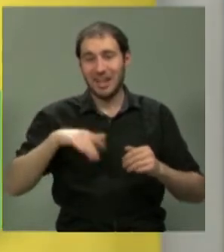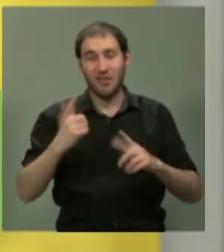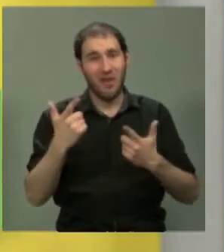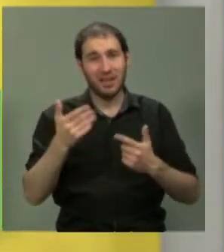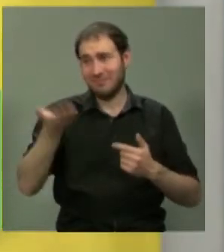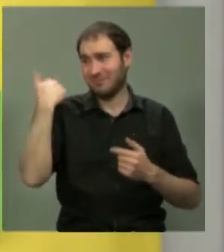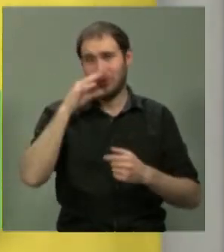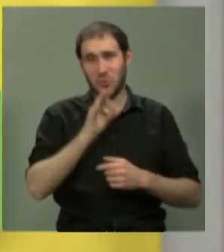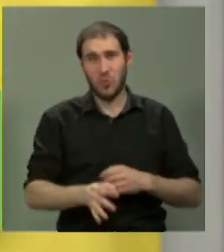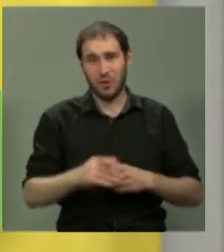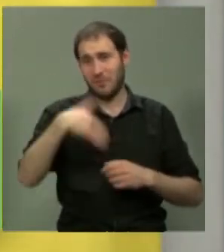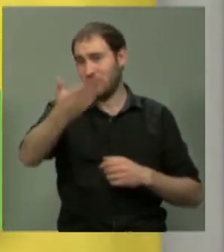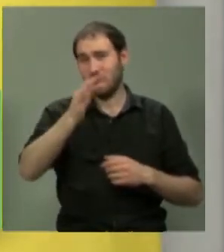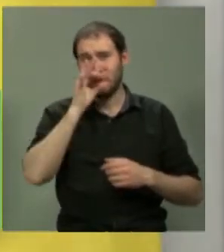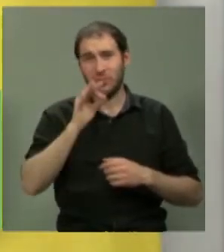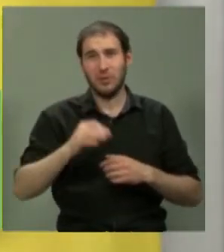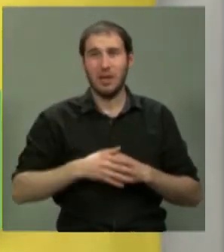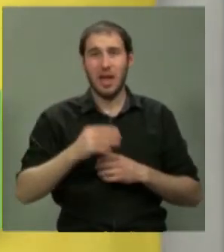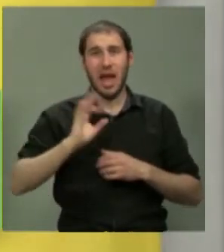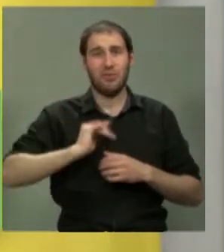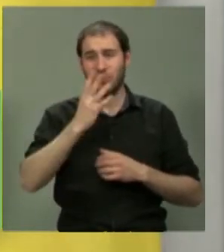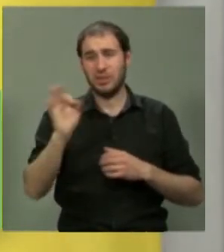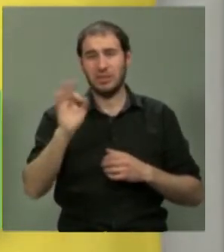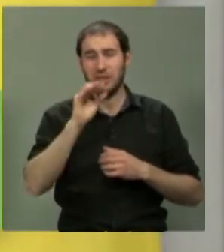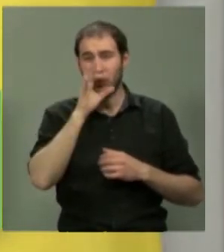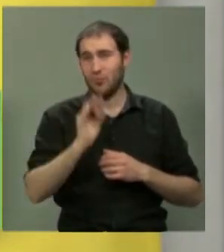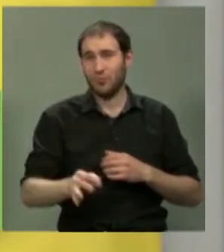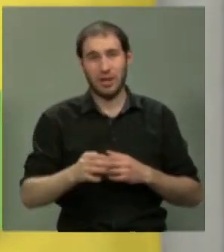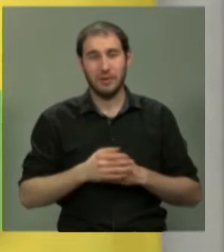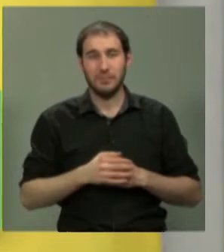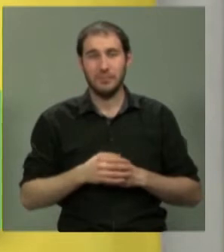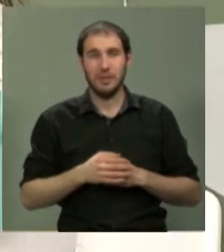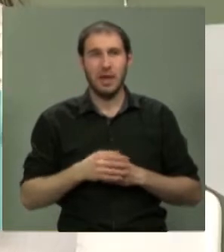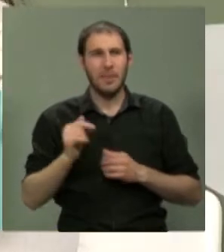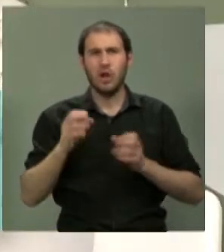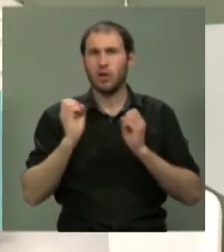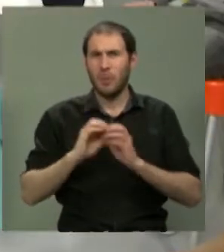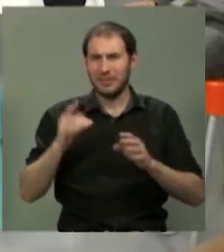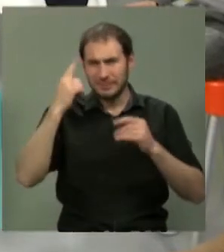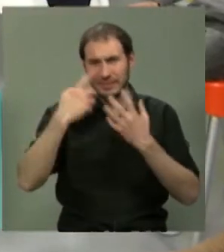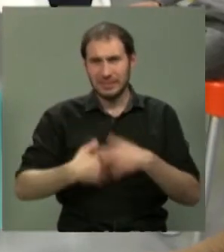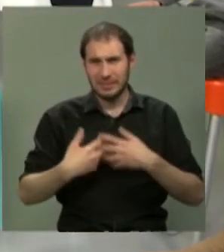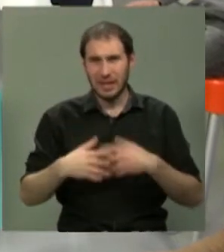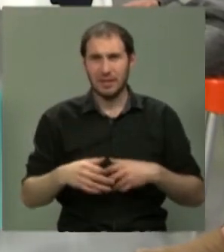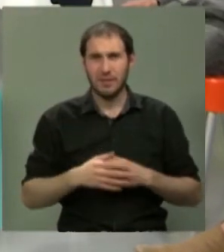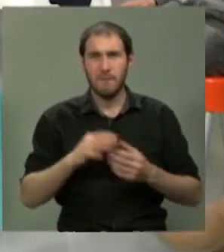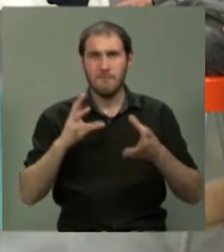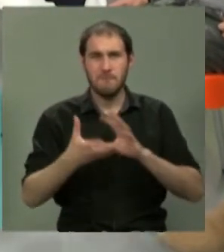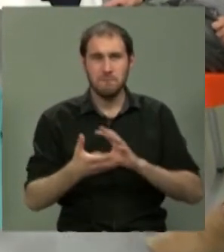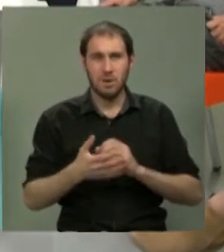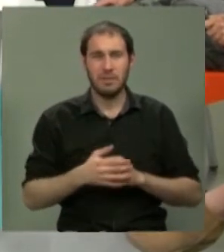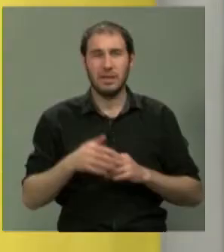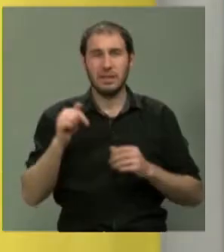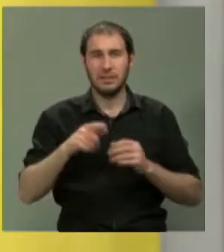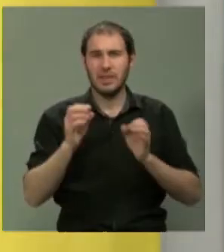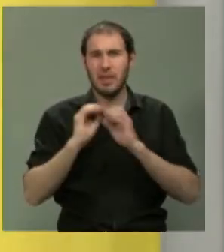existió nunca, y no va a existir en los próximos 40 años por lo menos. ¿Por qué? Se podría empezar a pensar Se podría empezar a pensar, pero